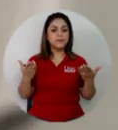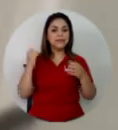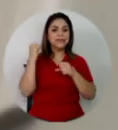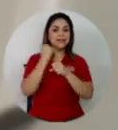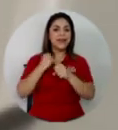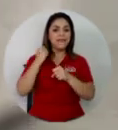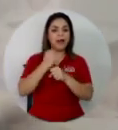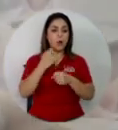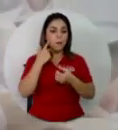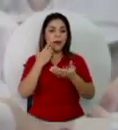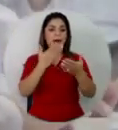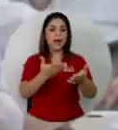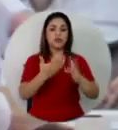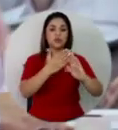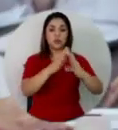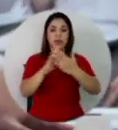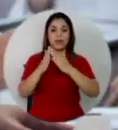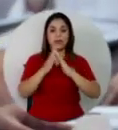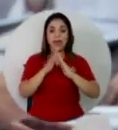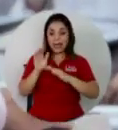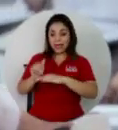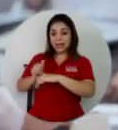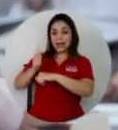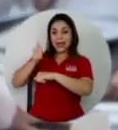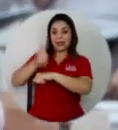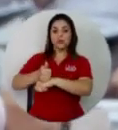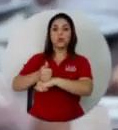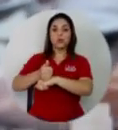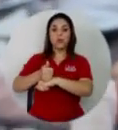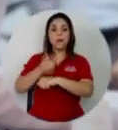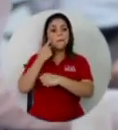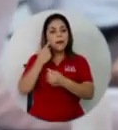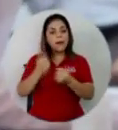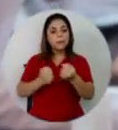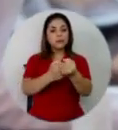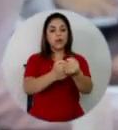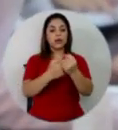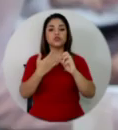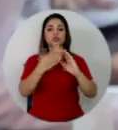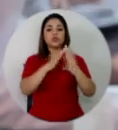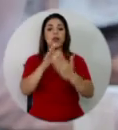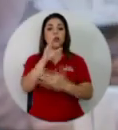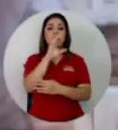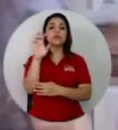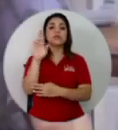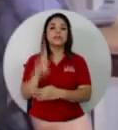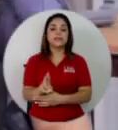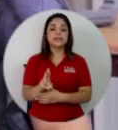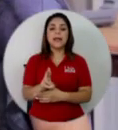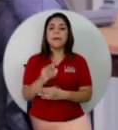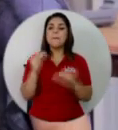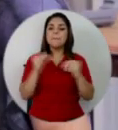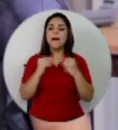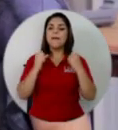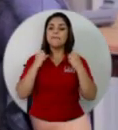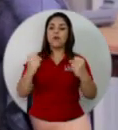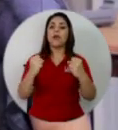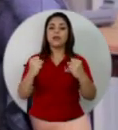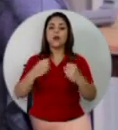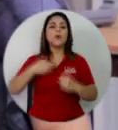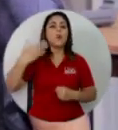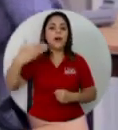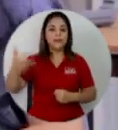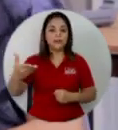la ciudadanía, que su creación de valor público para la sociedad costarricense se ve potenciado cuando unimos esfuerzos.